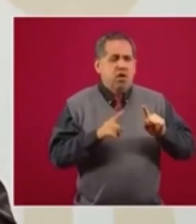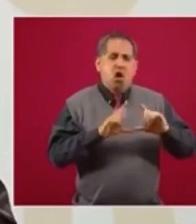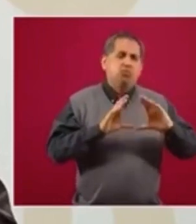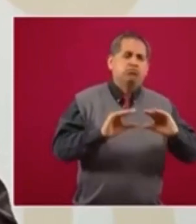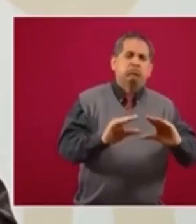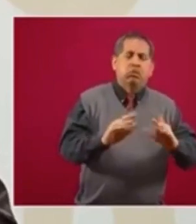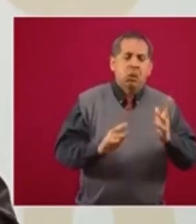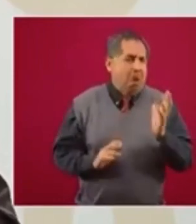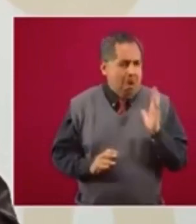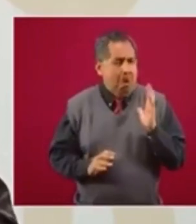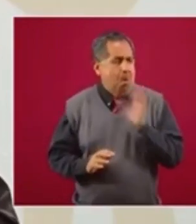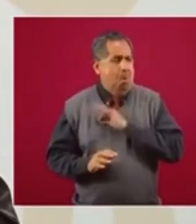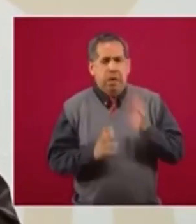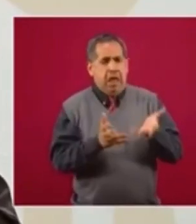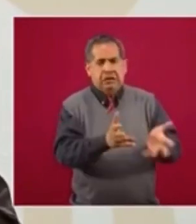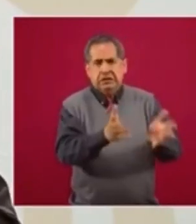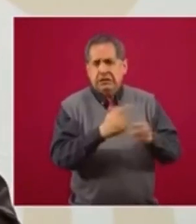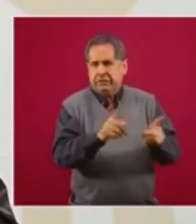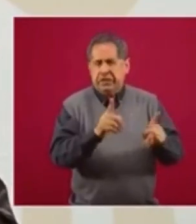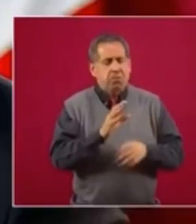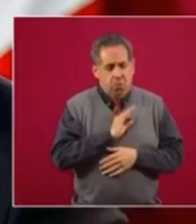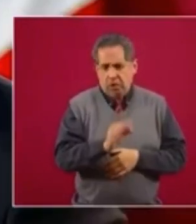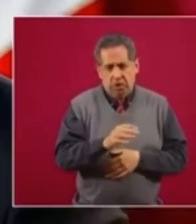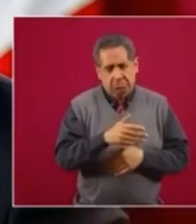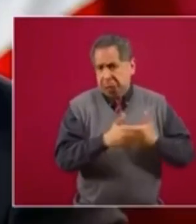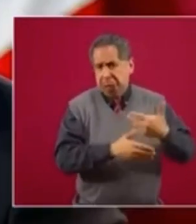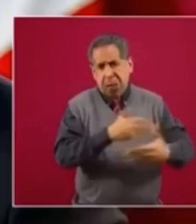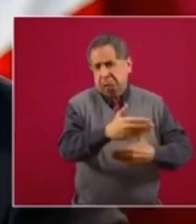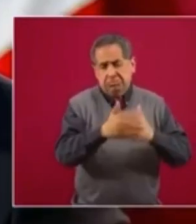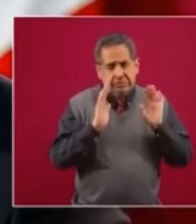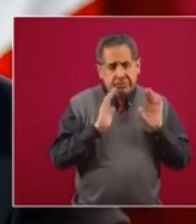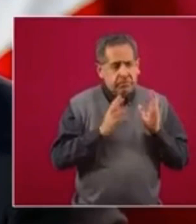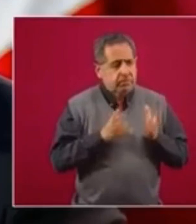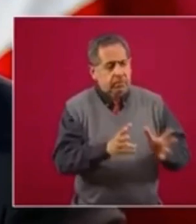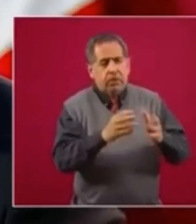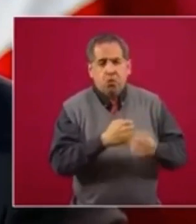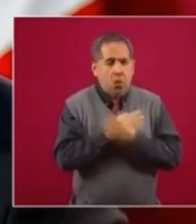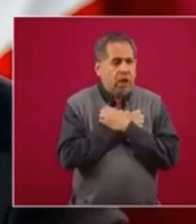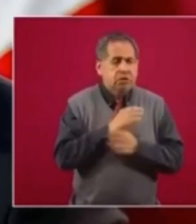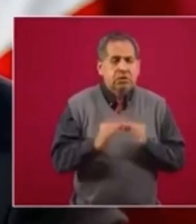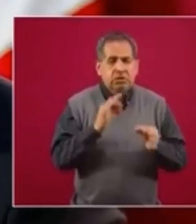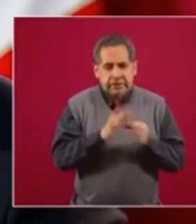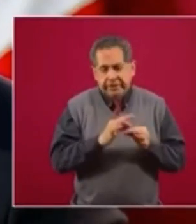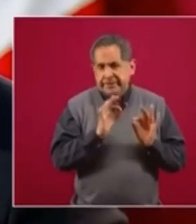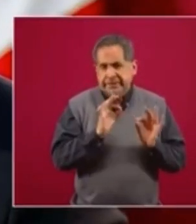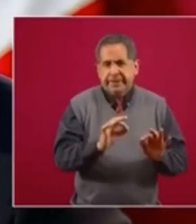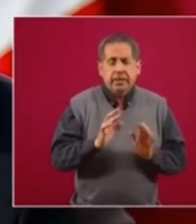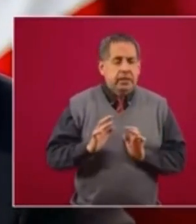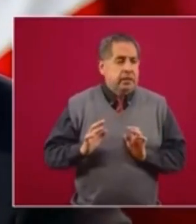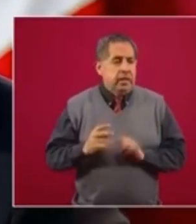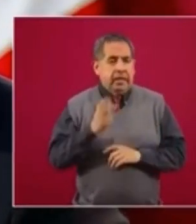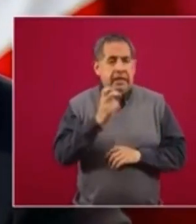de la Secretaría, lo pueden hacer y pueden obviamente tener su educación en línea,